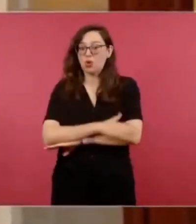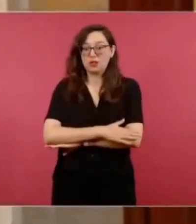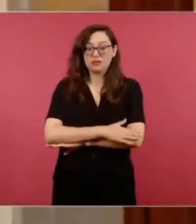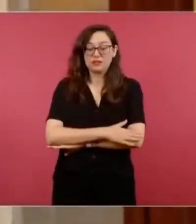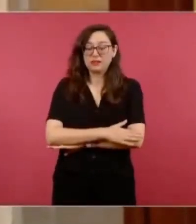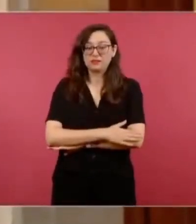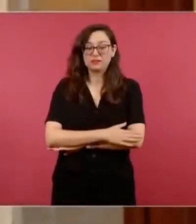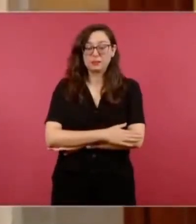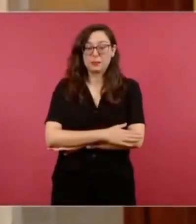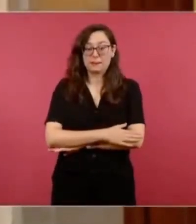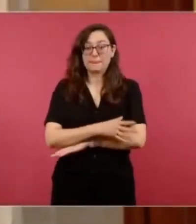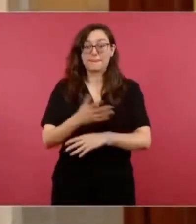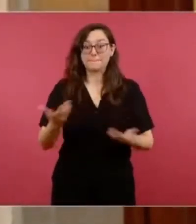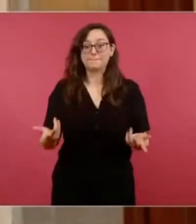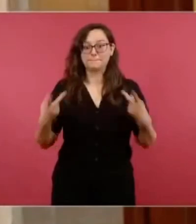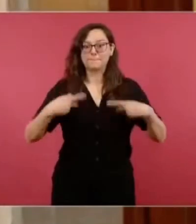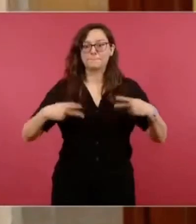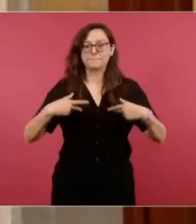y